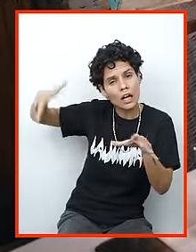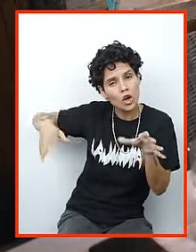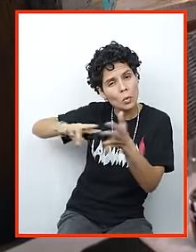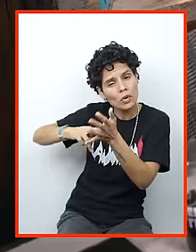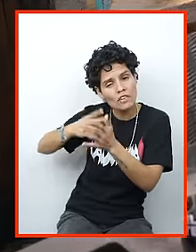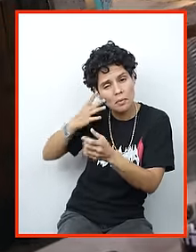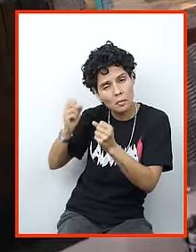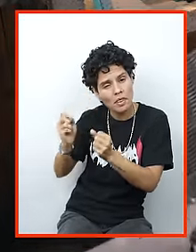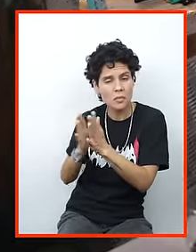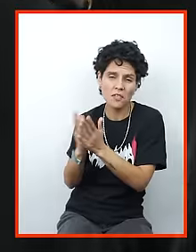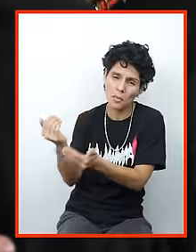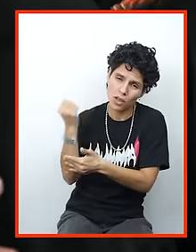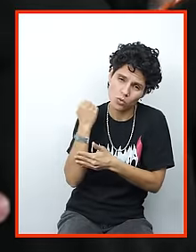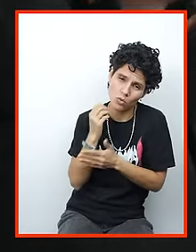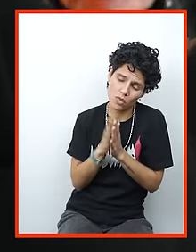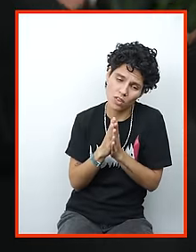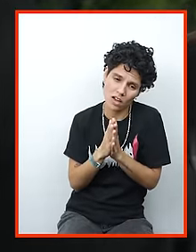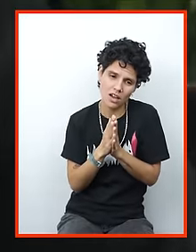está corriendo una